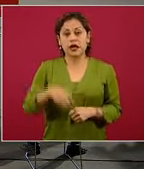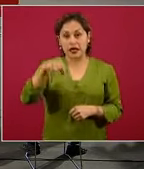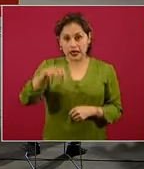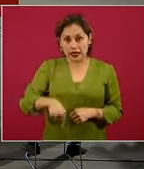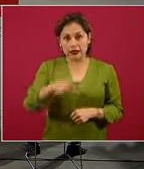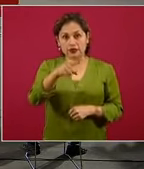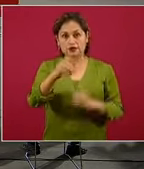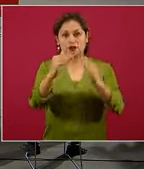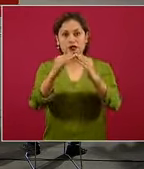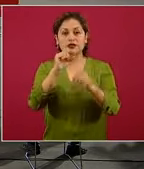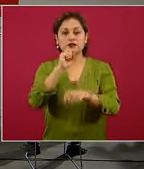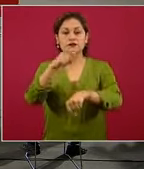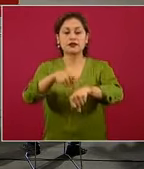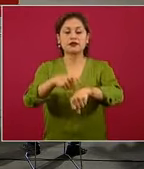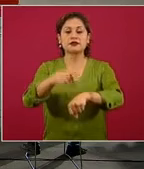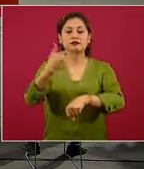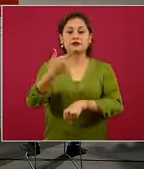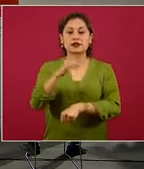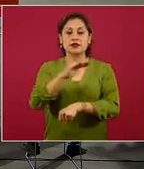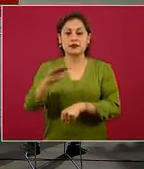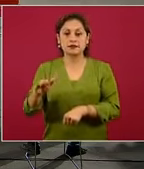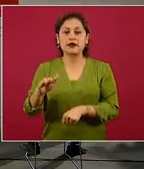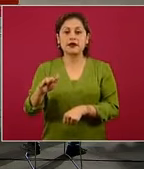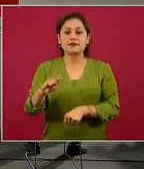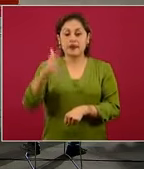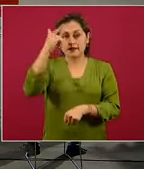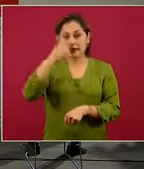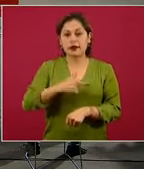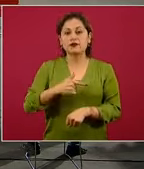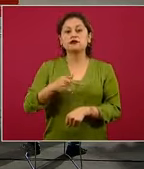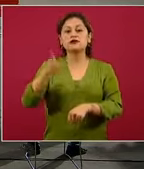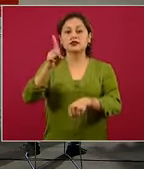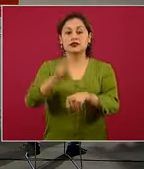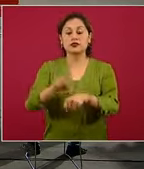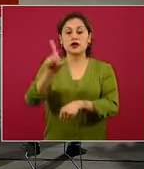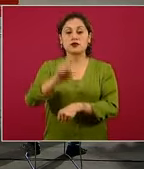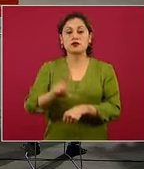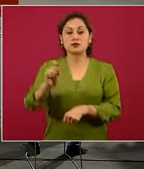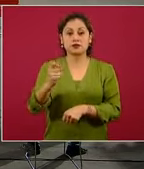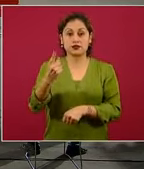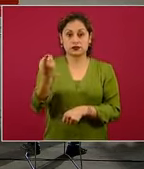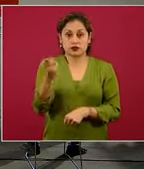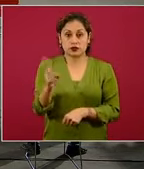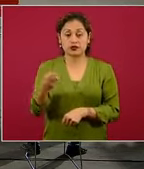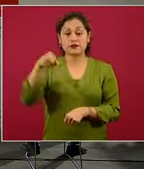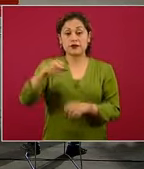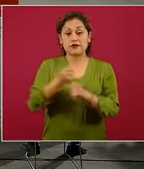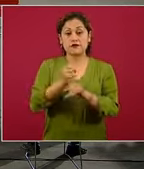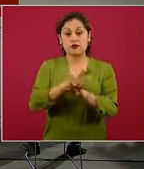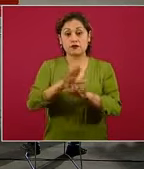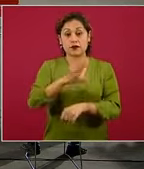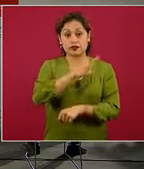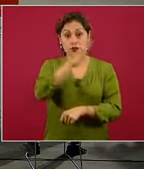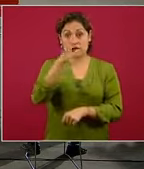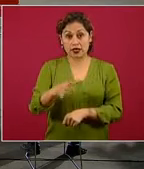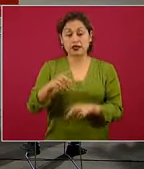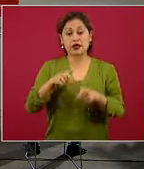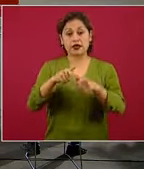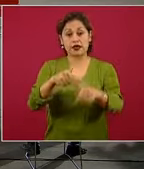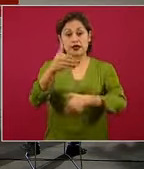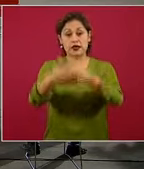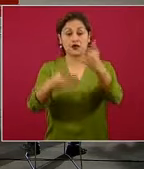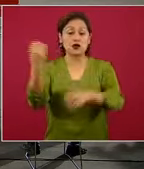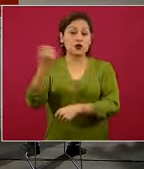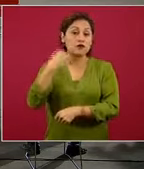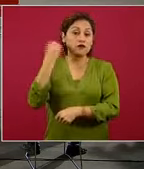Son las 19:30 horas del lunes 21 de diciembre. Este es el informe técnico. Continuamos con la conferencia de prensa